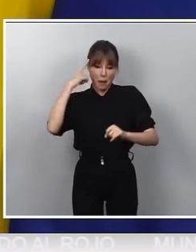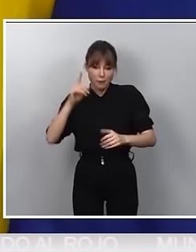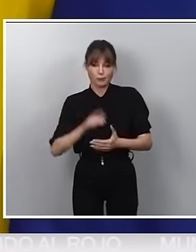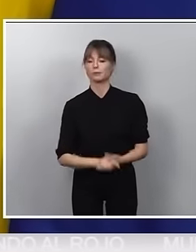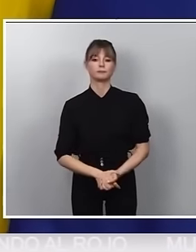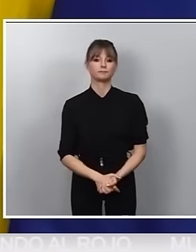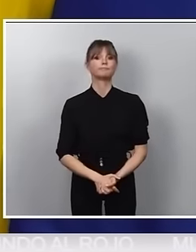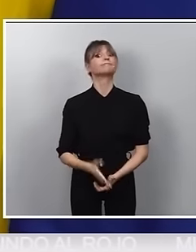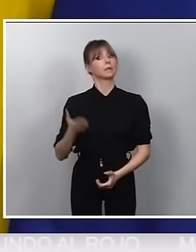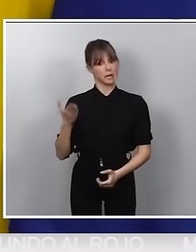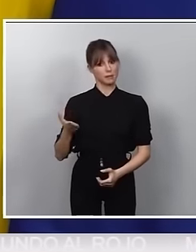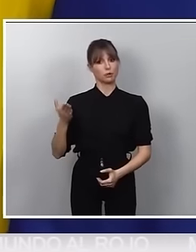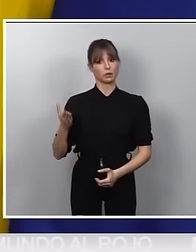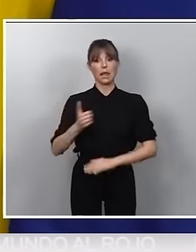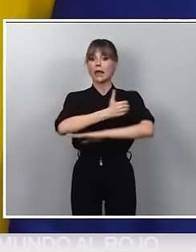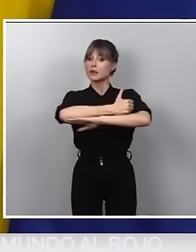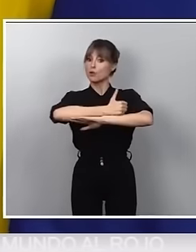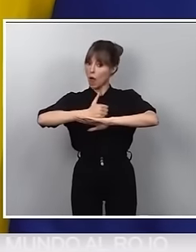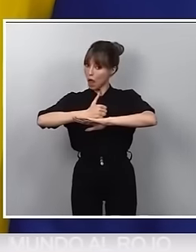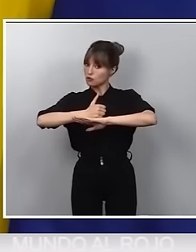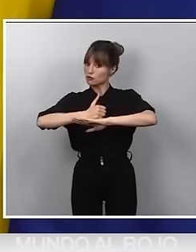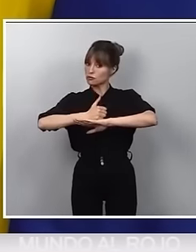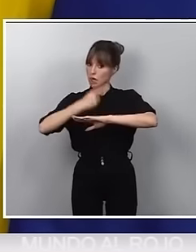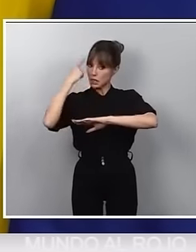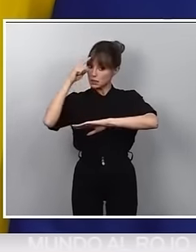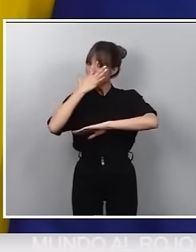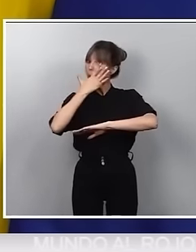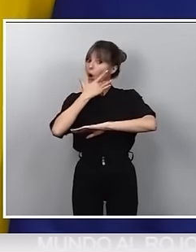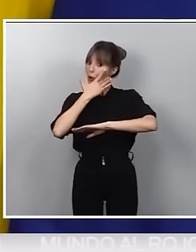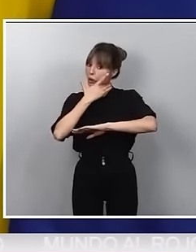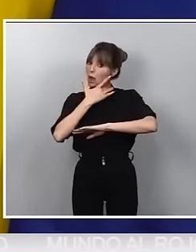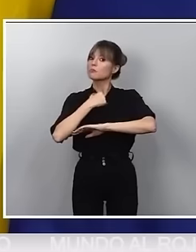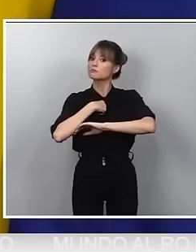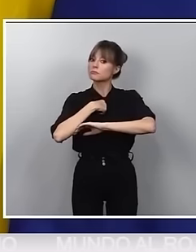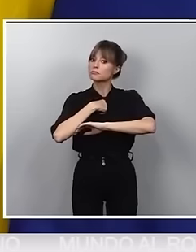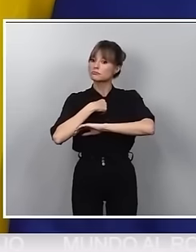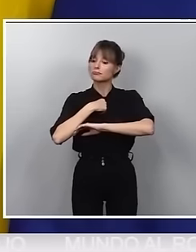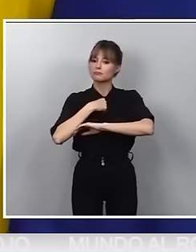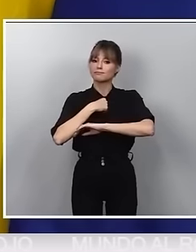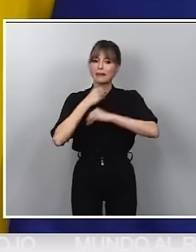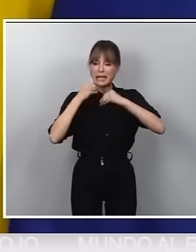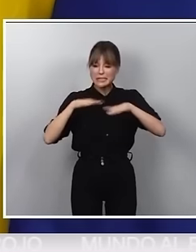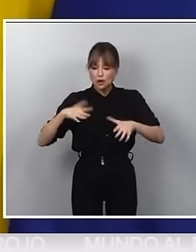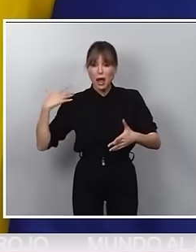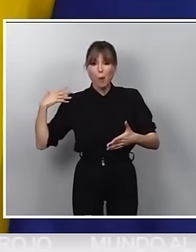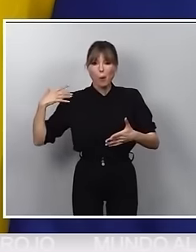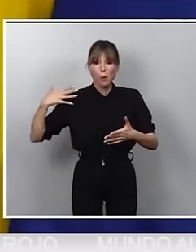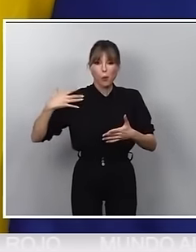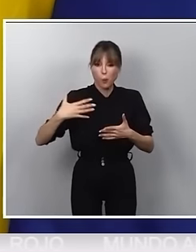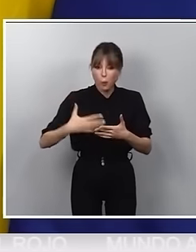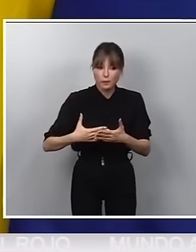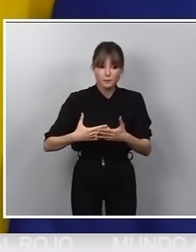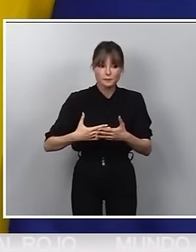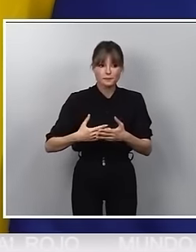que también es importante que los ciudadanos sepan y conozcan que en toda la historia, todas